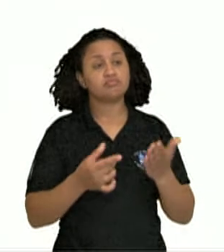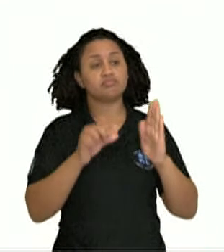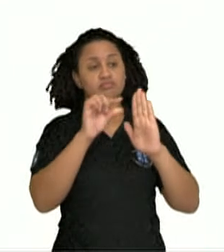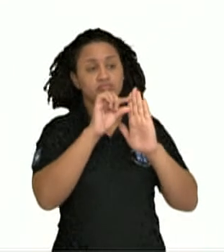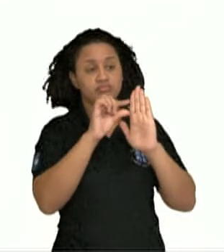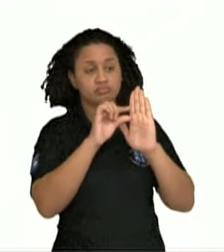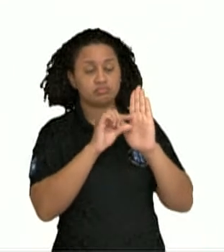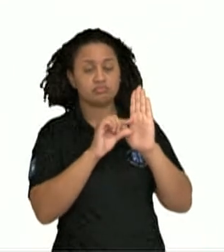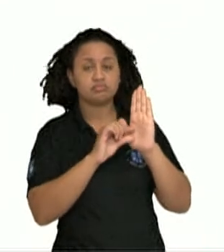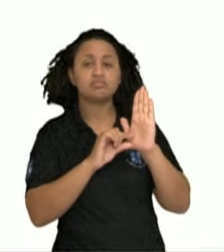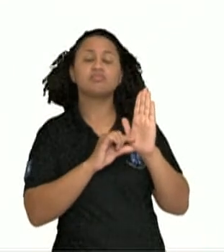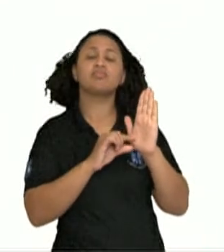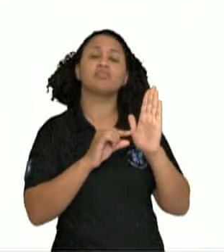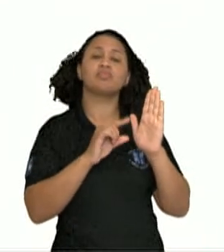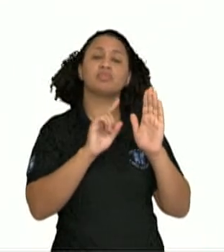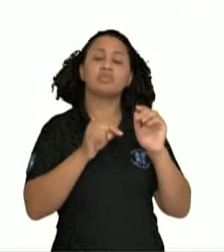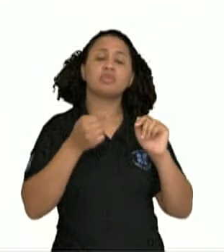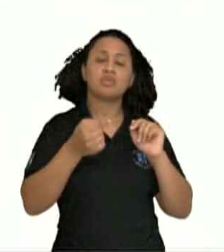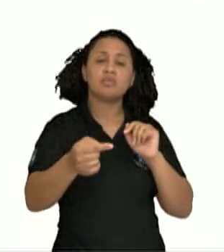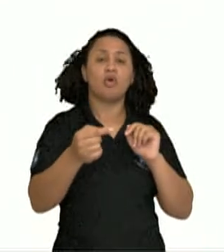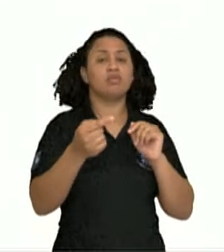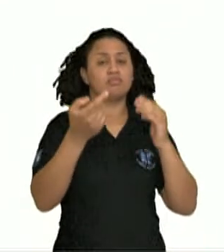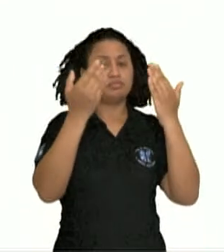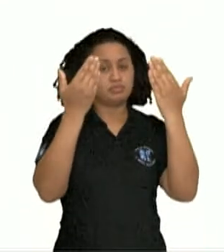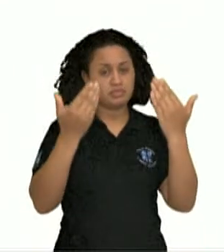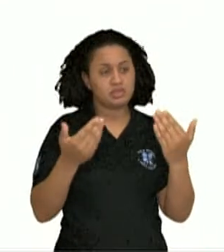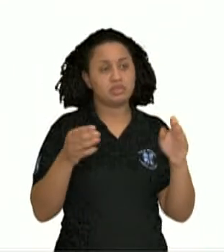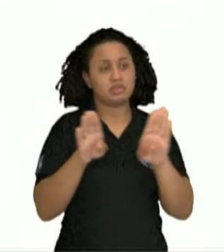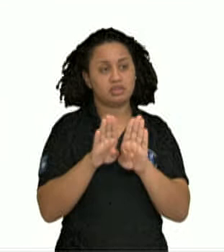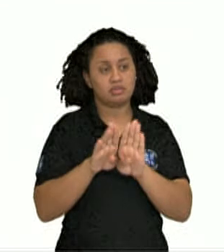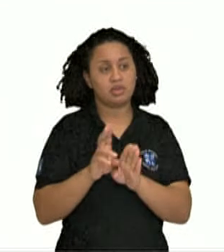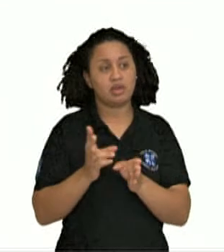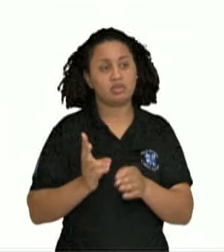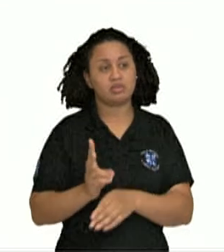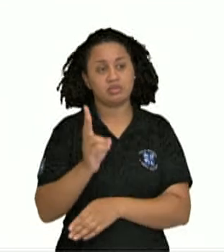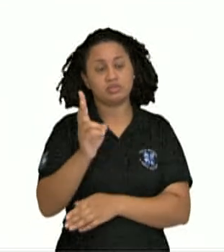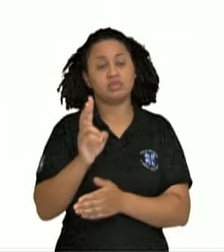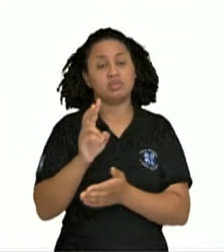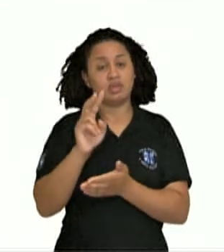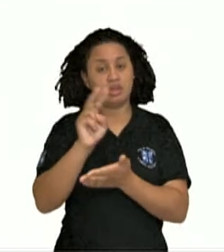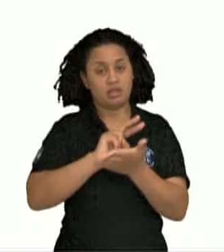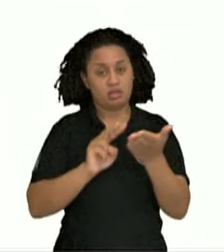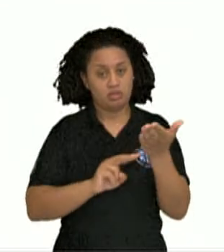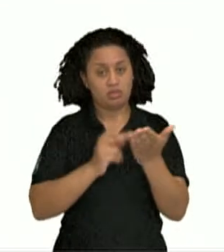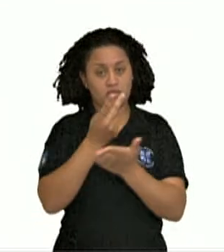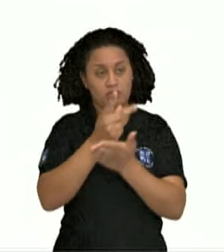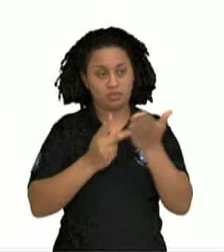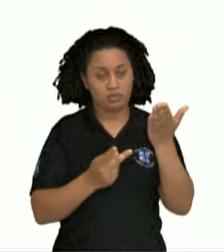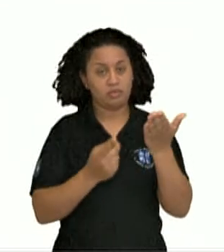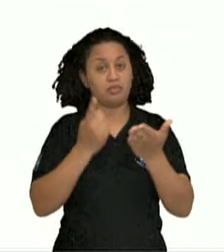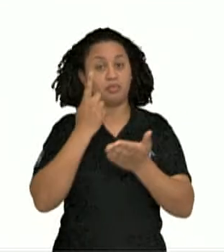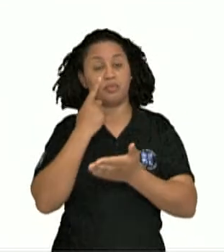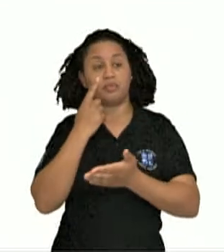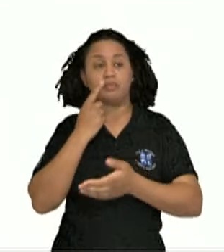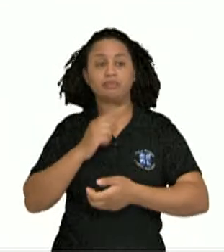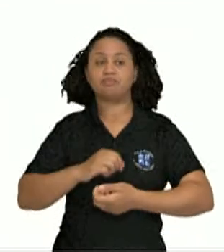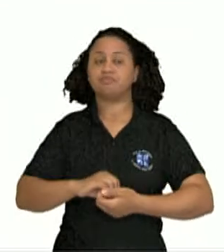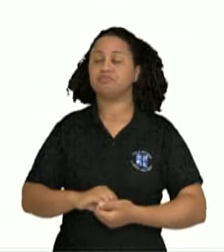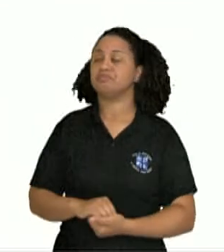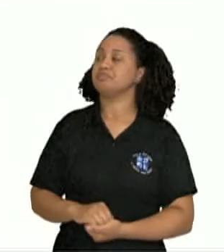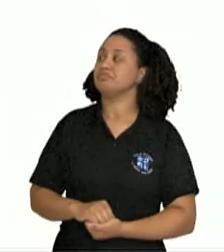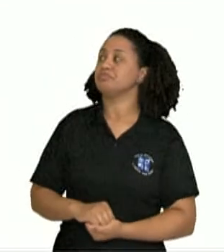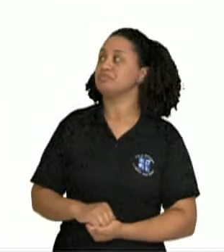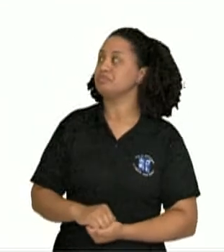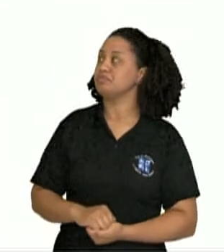versos, né, a gente daqui a pouco já vai analisar. Continuando, no te rindas, por favor, no cedas. Aunque